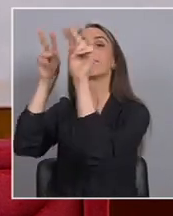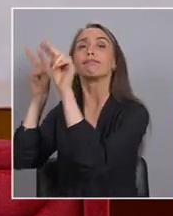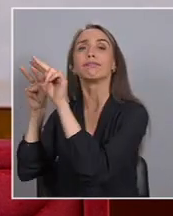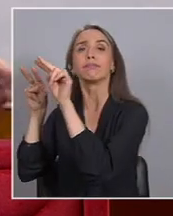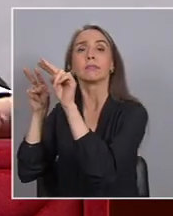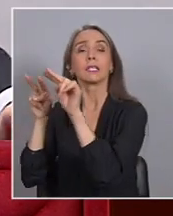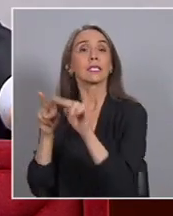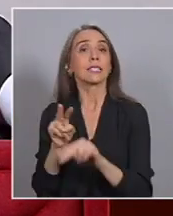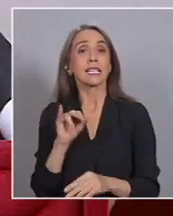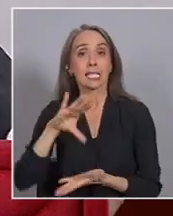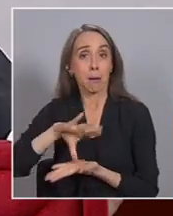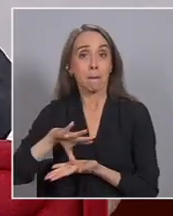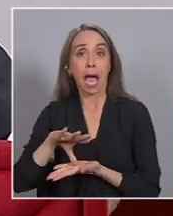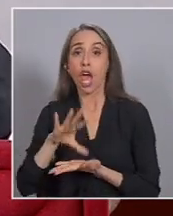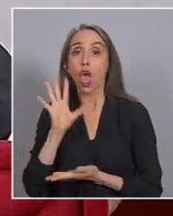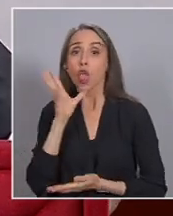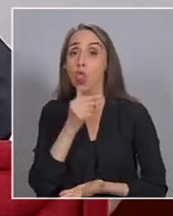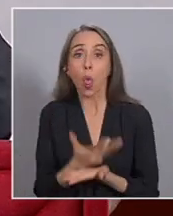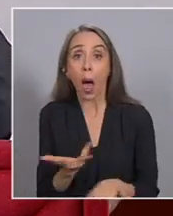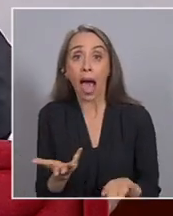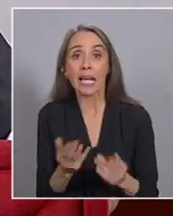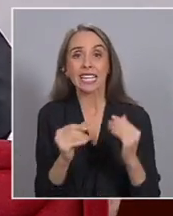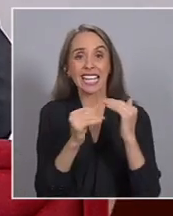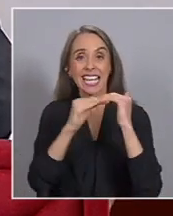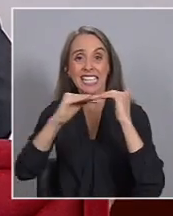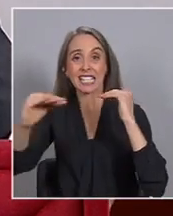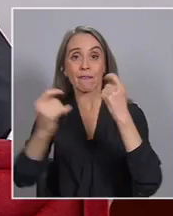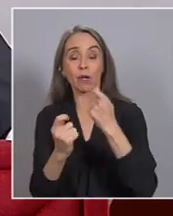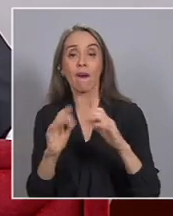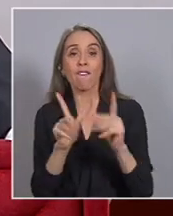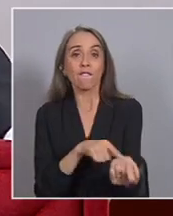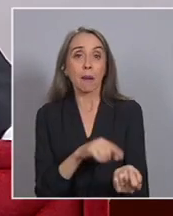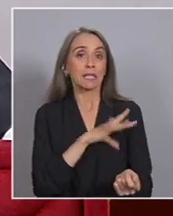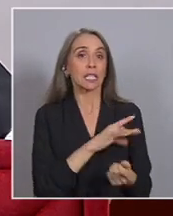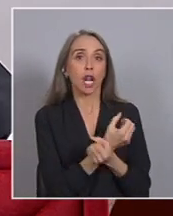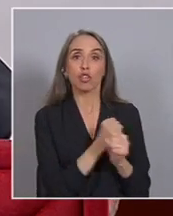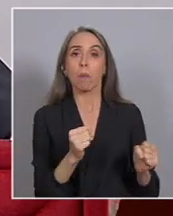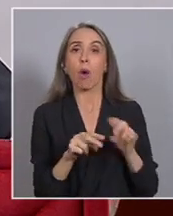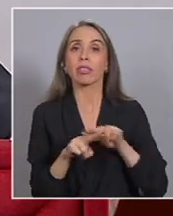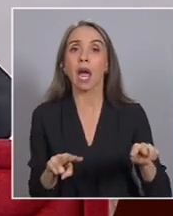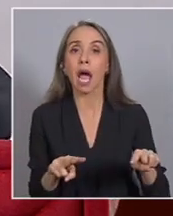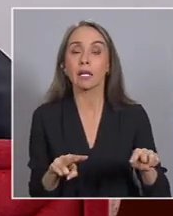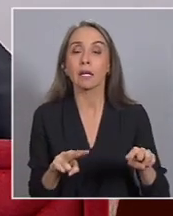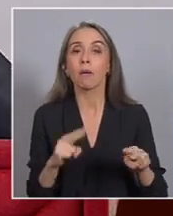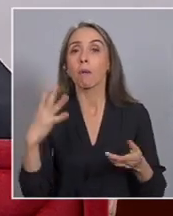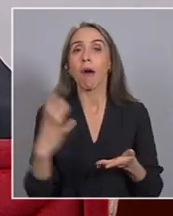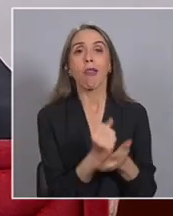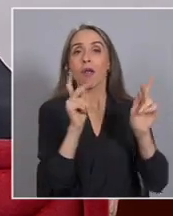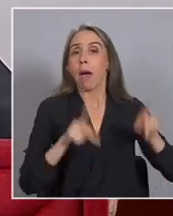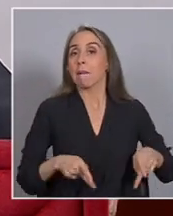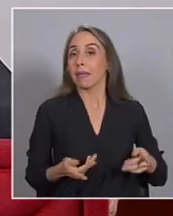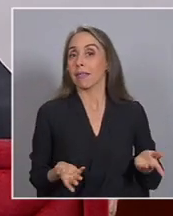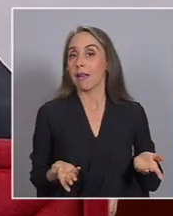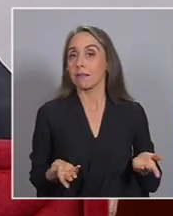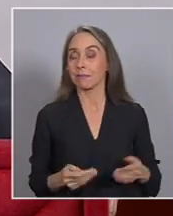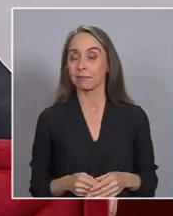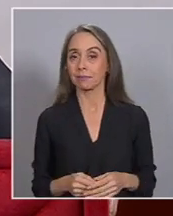sin estabilidad económica, las familias chilenas no pueden conseguir la tranquilidad que necesitan para alcanzar sus metas.